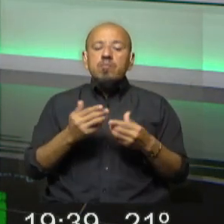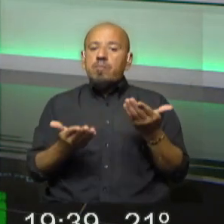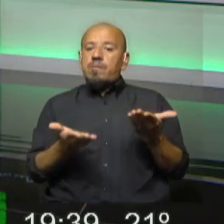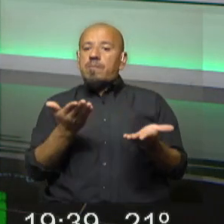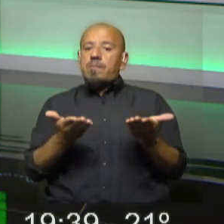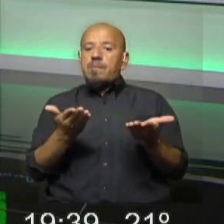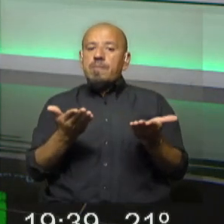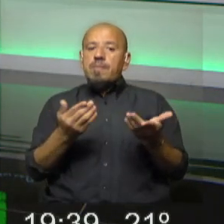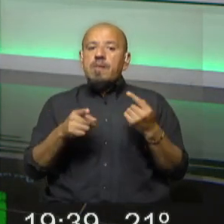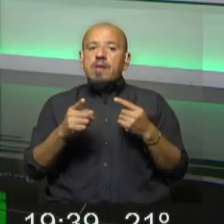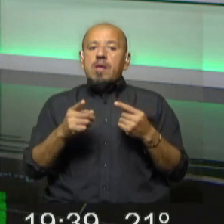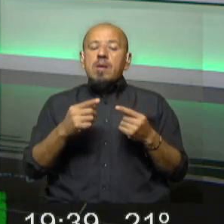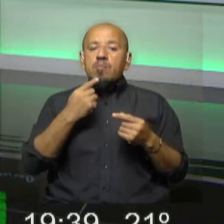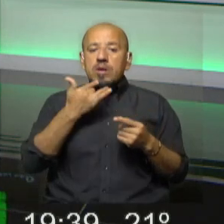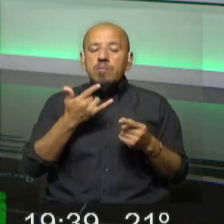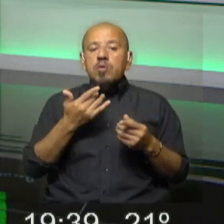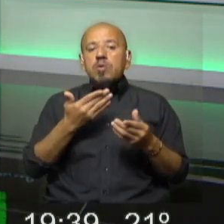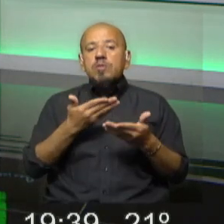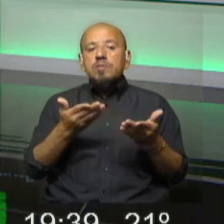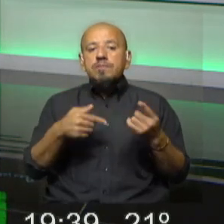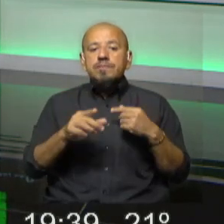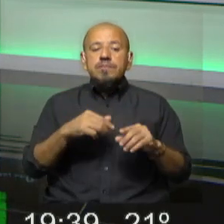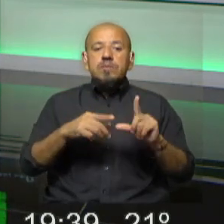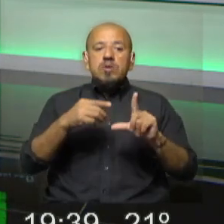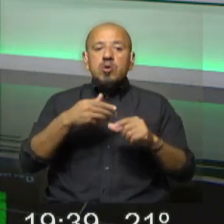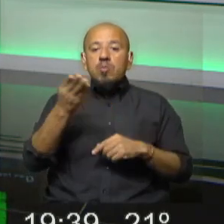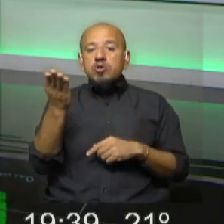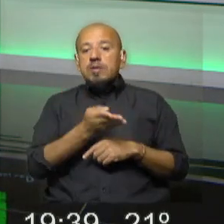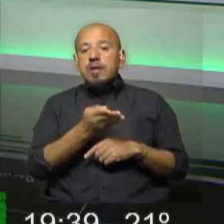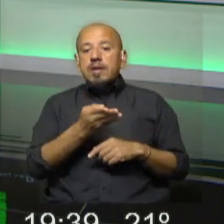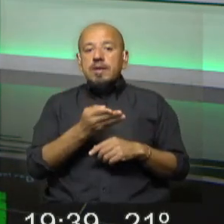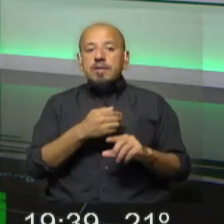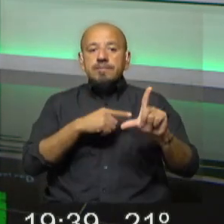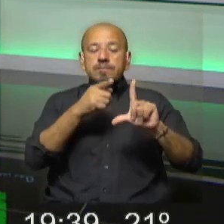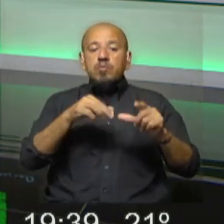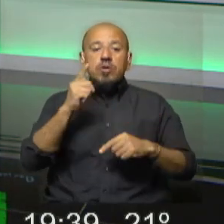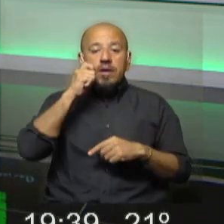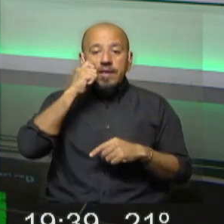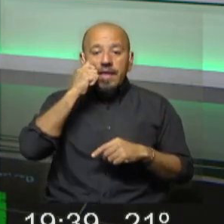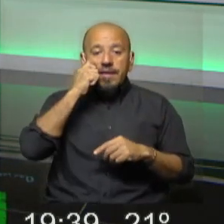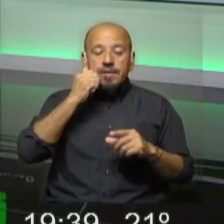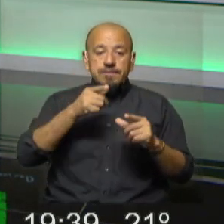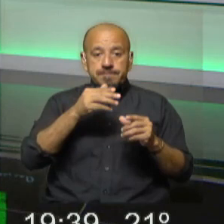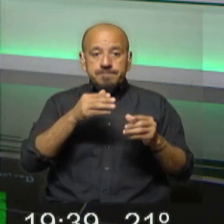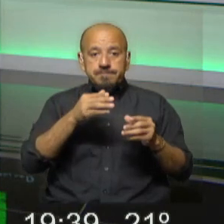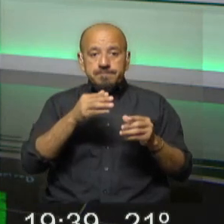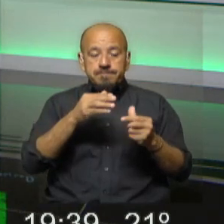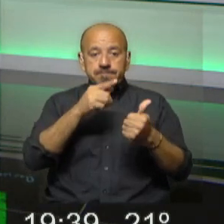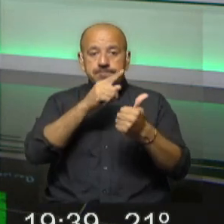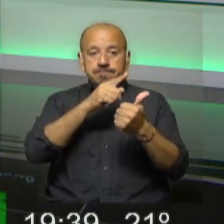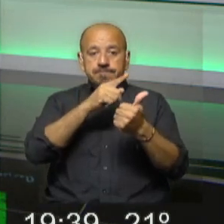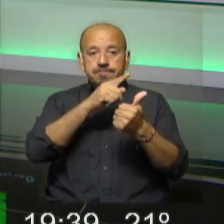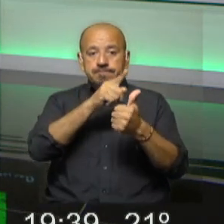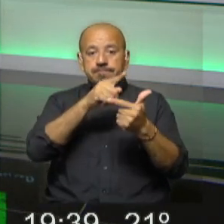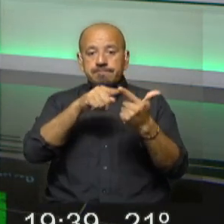comparamos con algunas comparaciones. En particular, acá tenemos las tasas de desempleo específicas por tramos de edad. ¿Sí? Un fenómeno que hemos